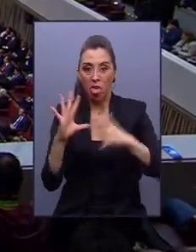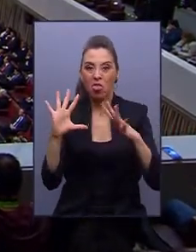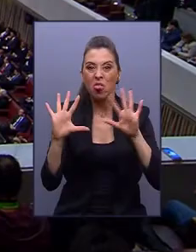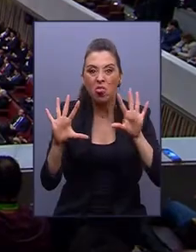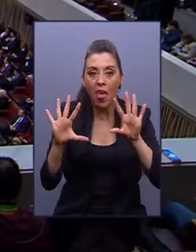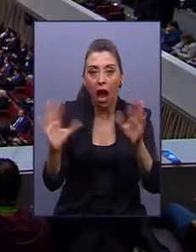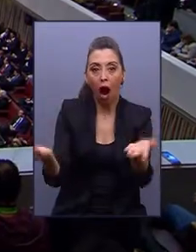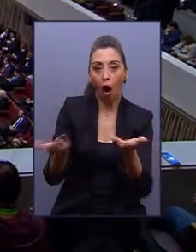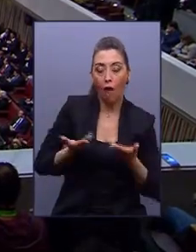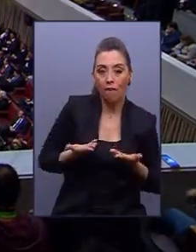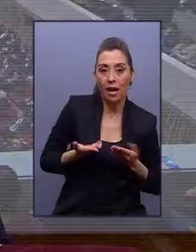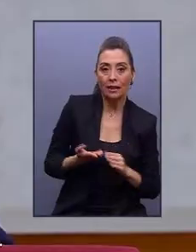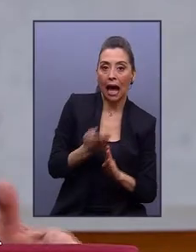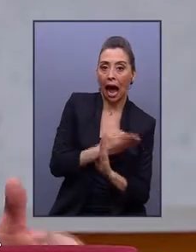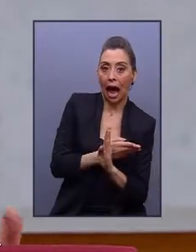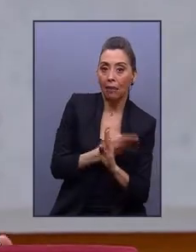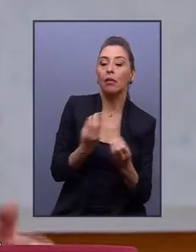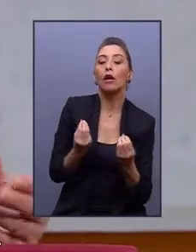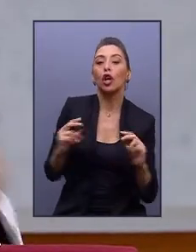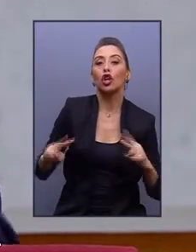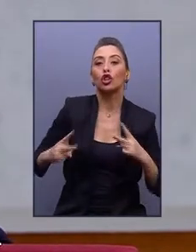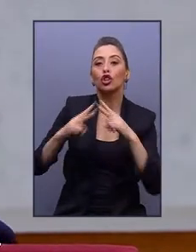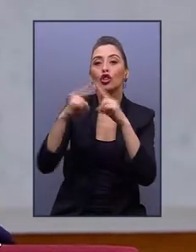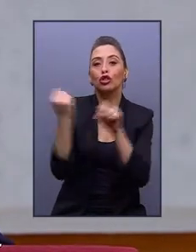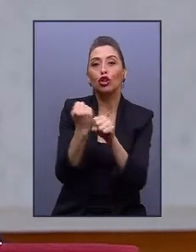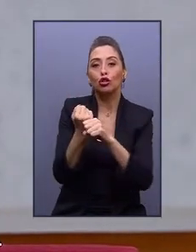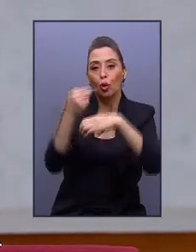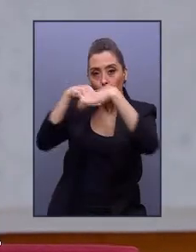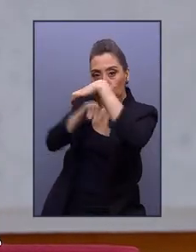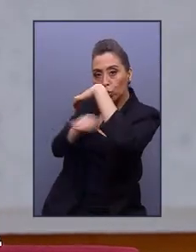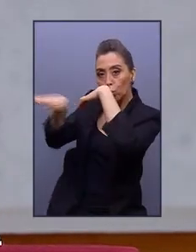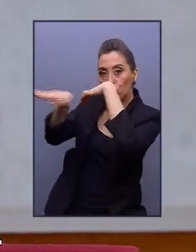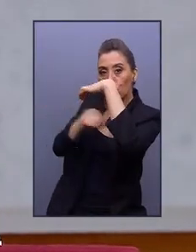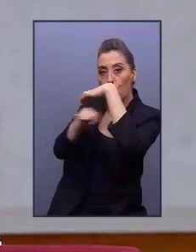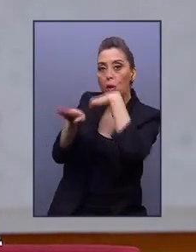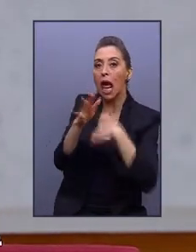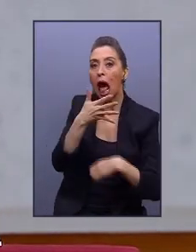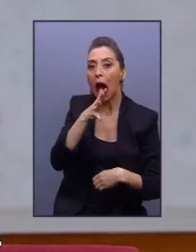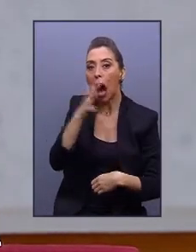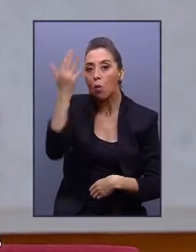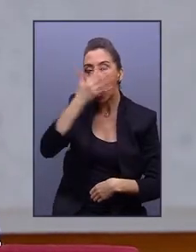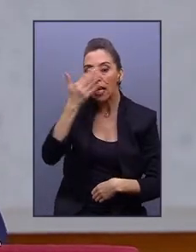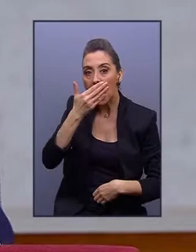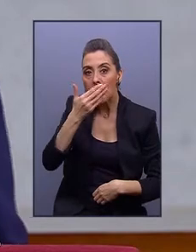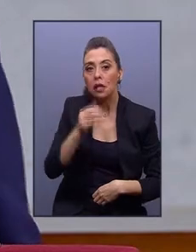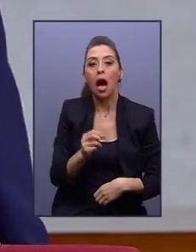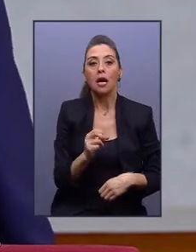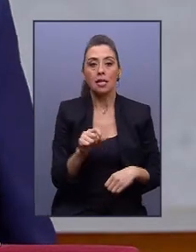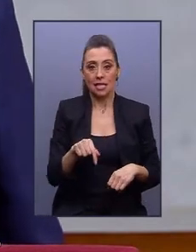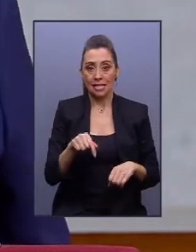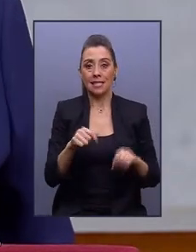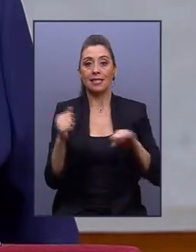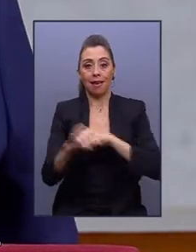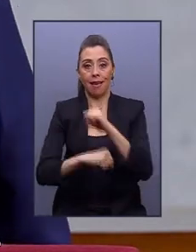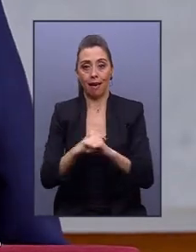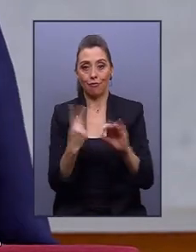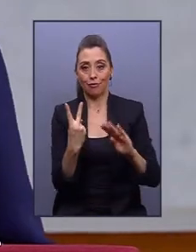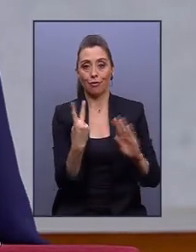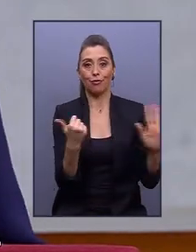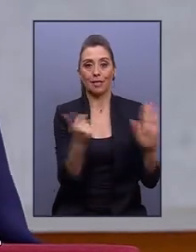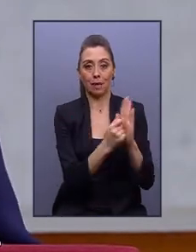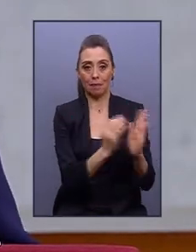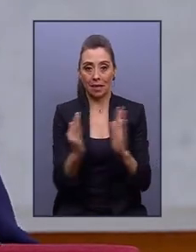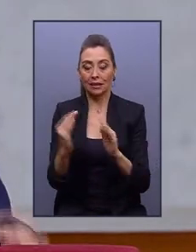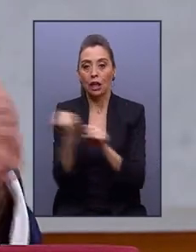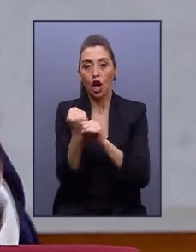en la precalificación para la construcción del túnel de Aguas Negras, lo que nos permitirá licitar el segundo semestre de este año. Se trata